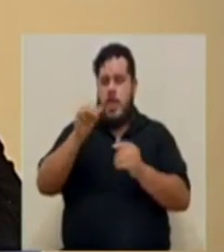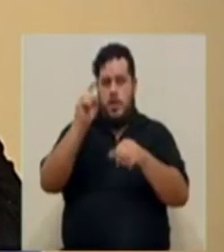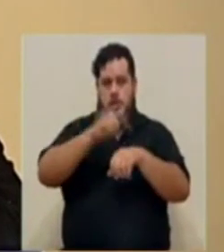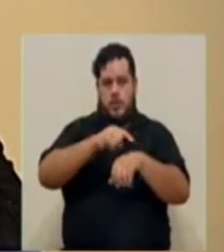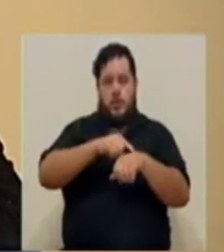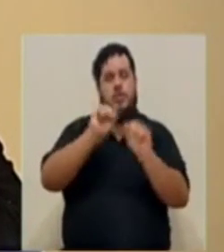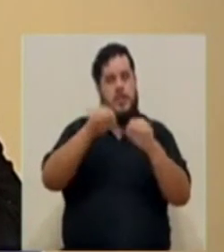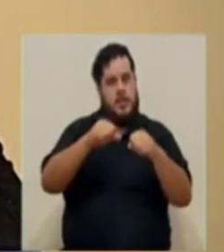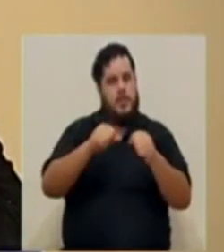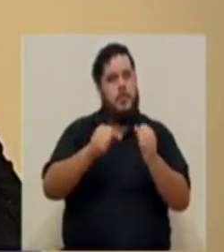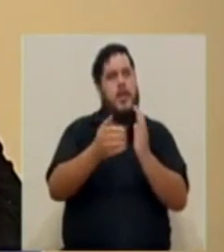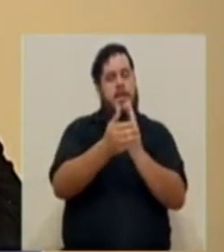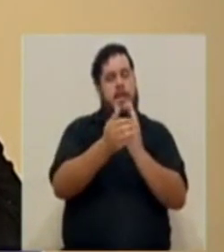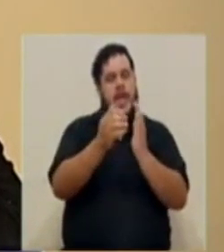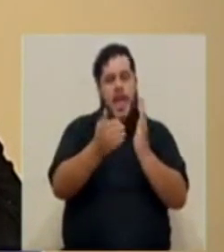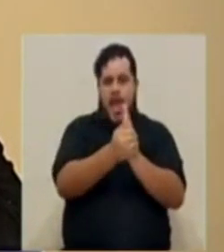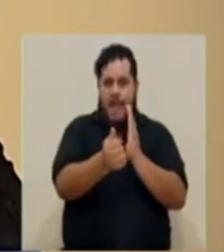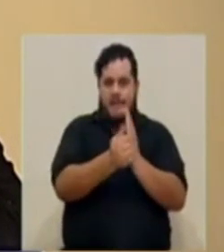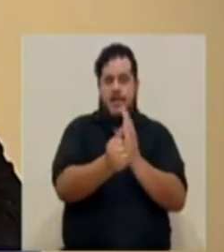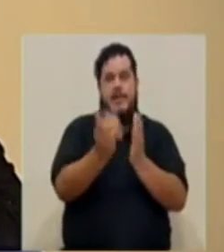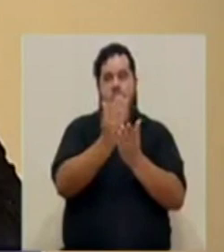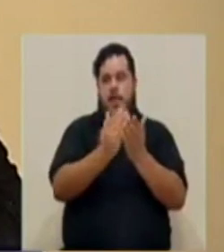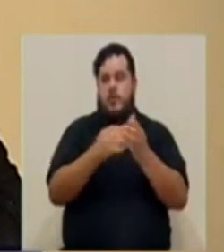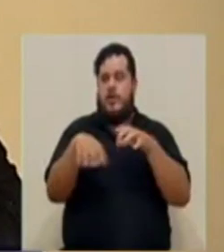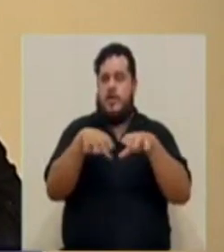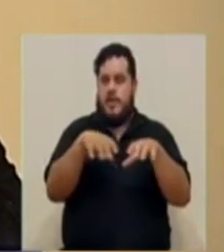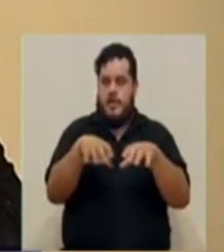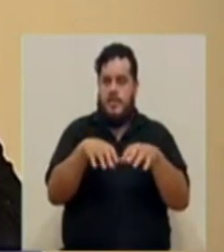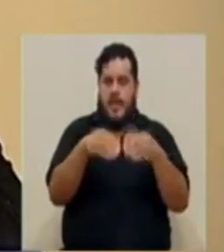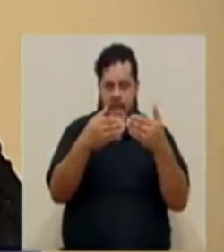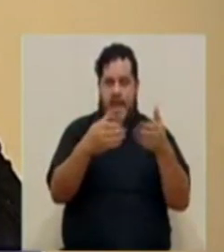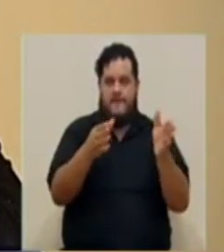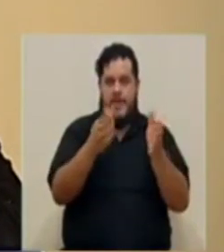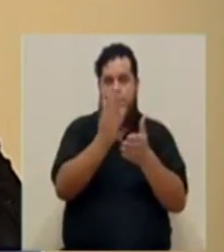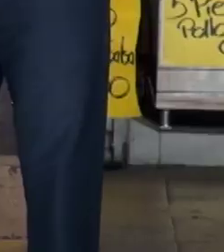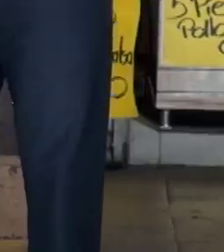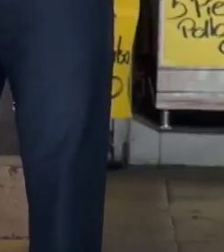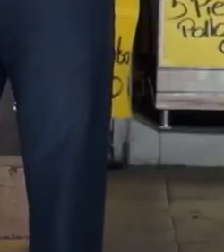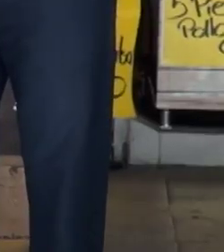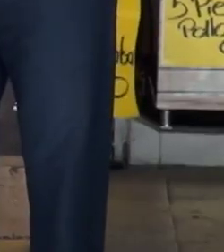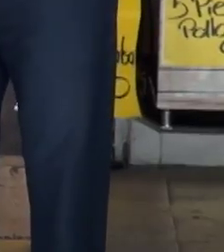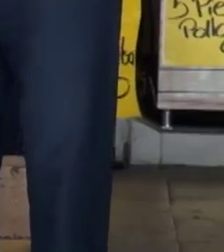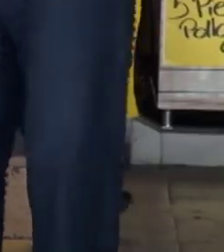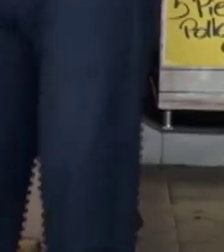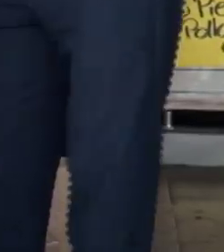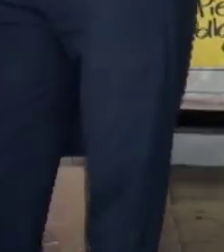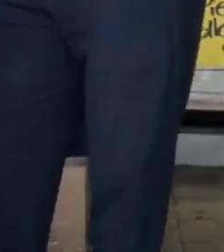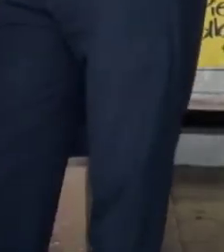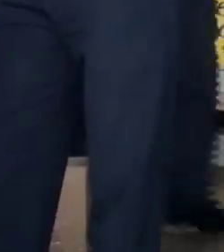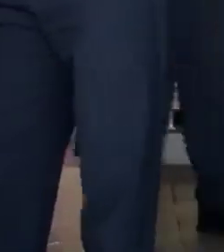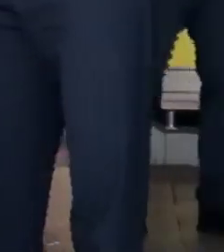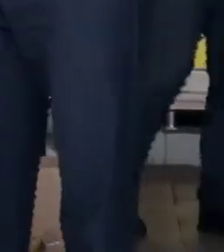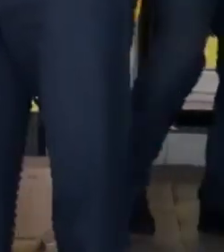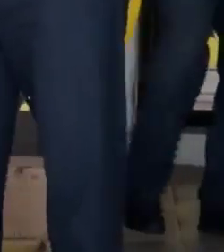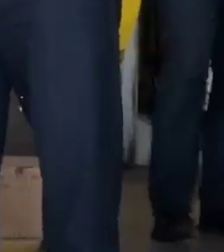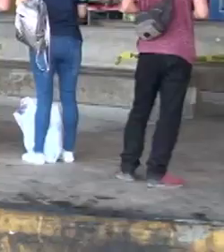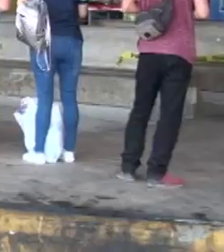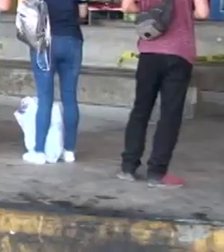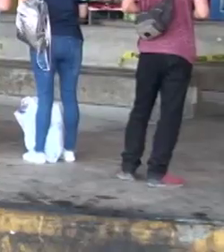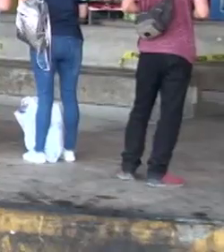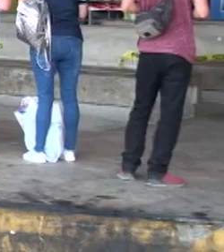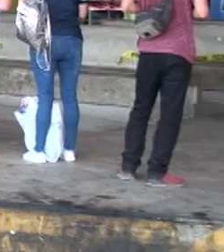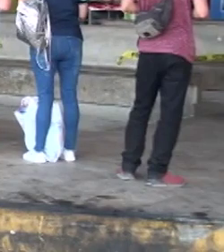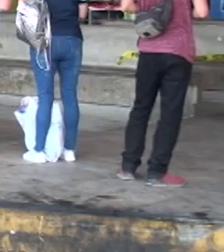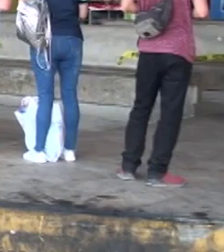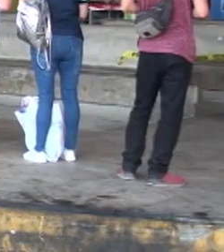se pueden habilitar ciertas actividades y aquí creo que doña Marcela ha sido contundente en su introducción en relación